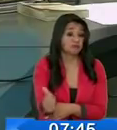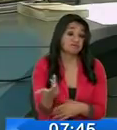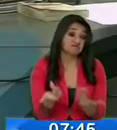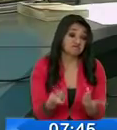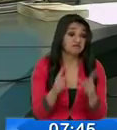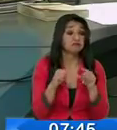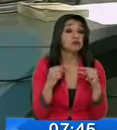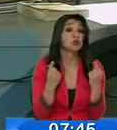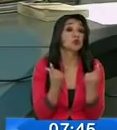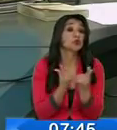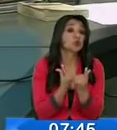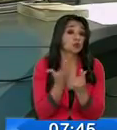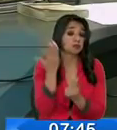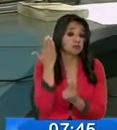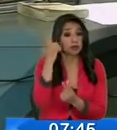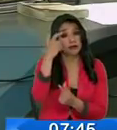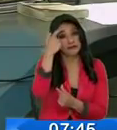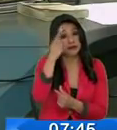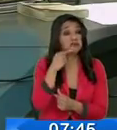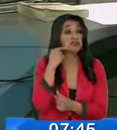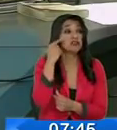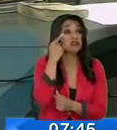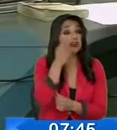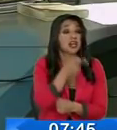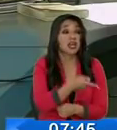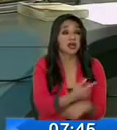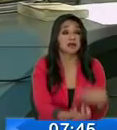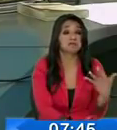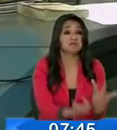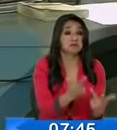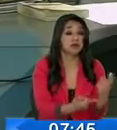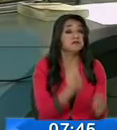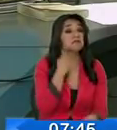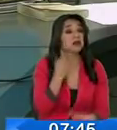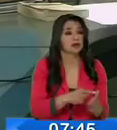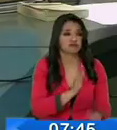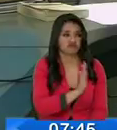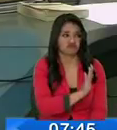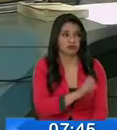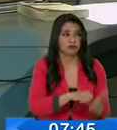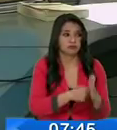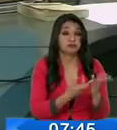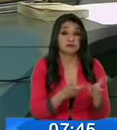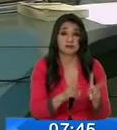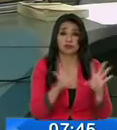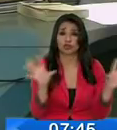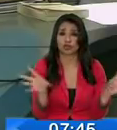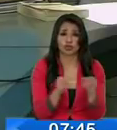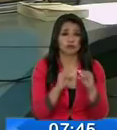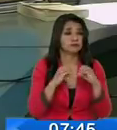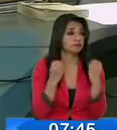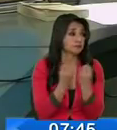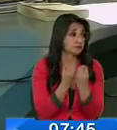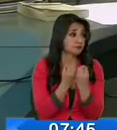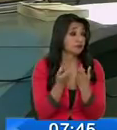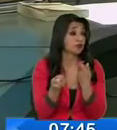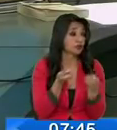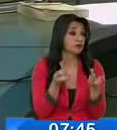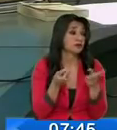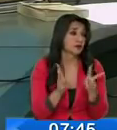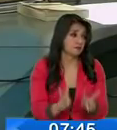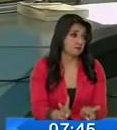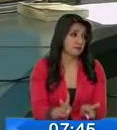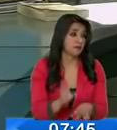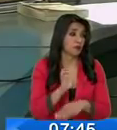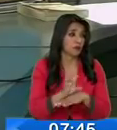banda del periodo anterior con el objeto de amedrentar no solo a la Contraloría, sino a los organismos de control y al país. Es decir, hoy van a la